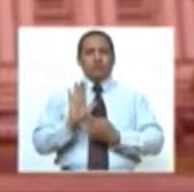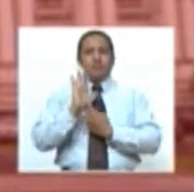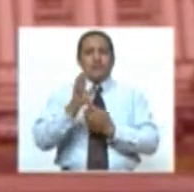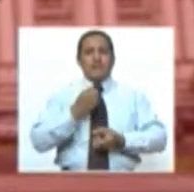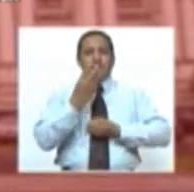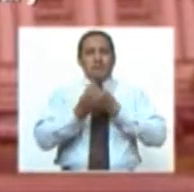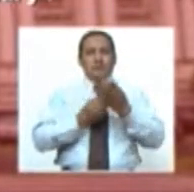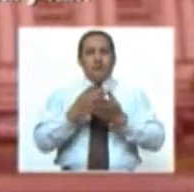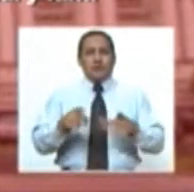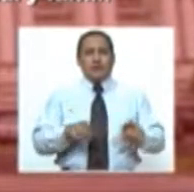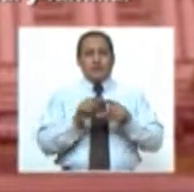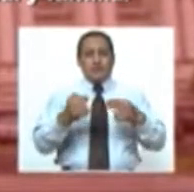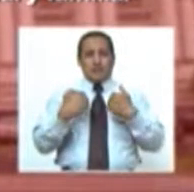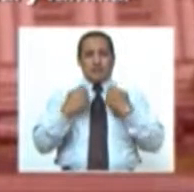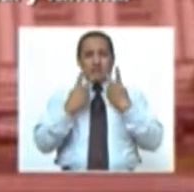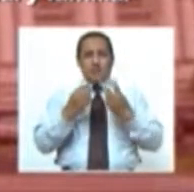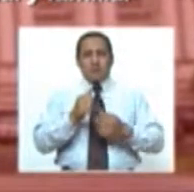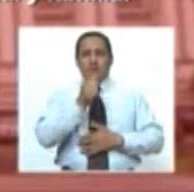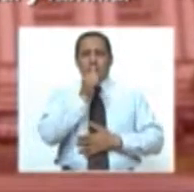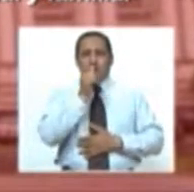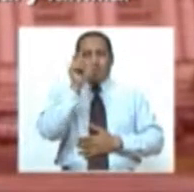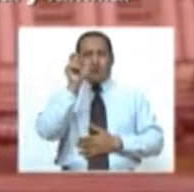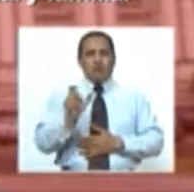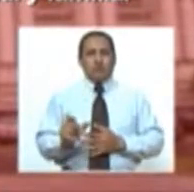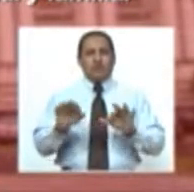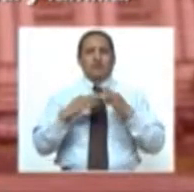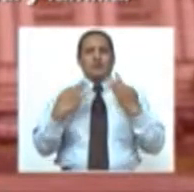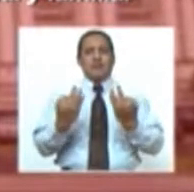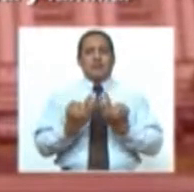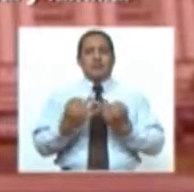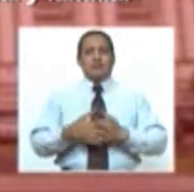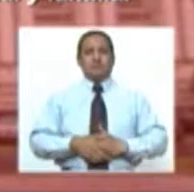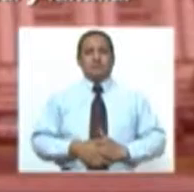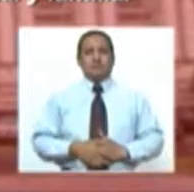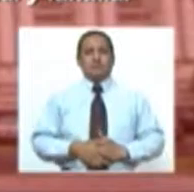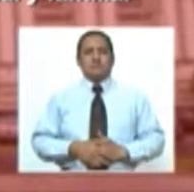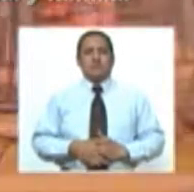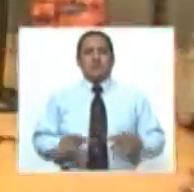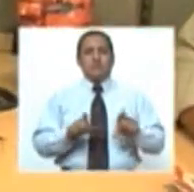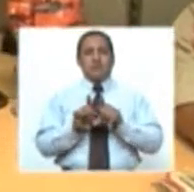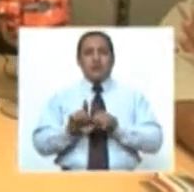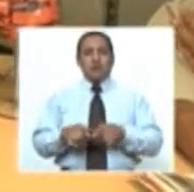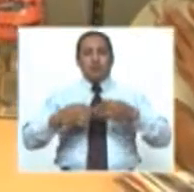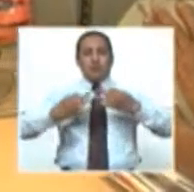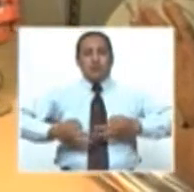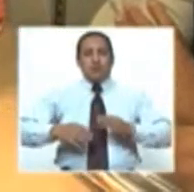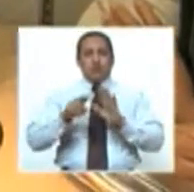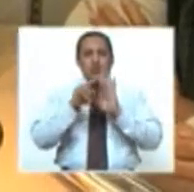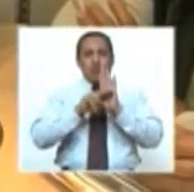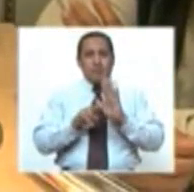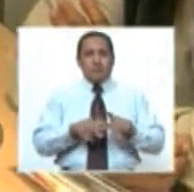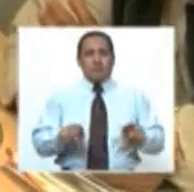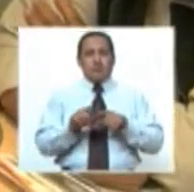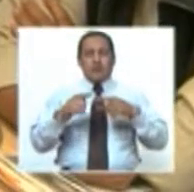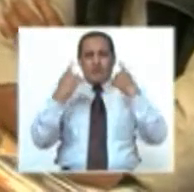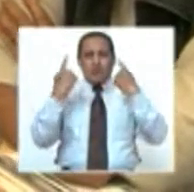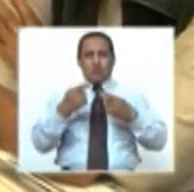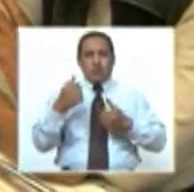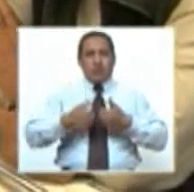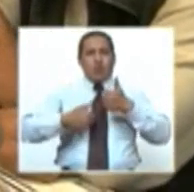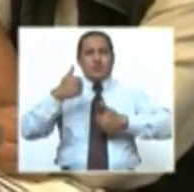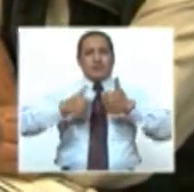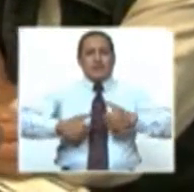suministren informaciones que afecten la intimidad personal y familiar. Para el cumplimiento de dichas normas y en el ámbito de